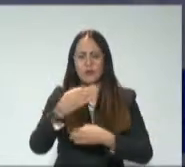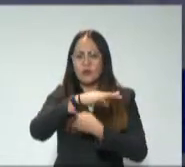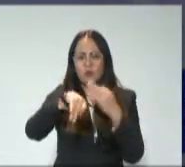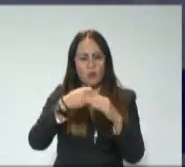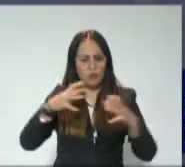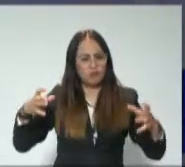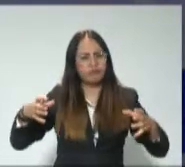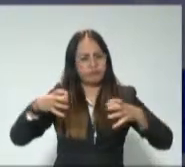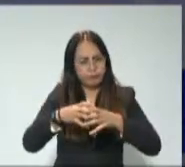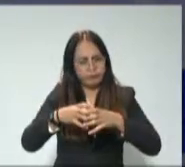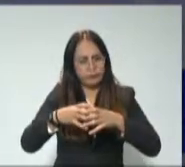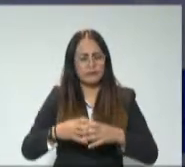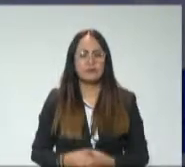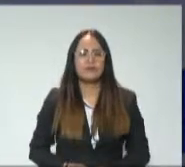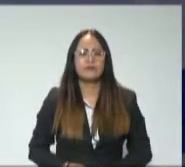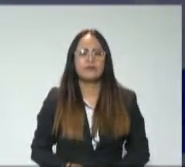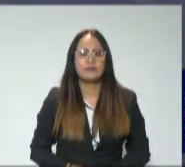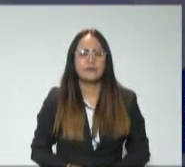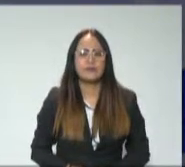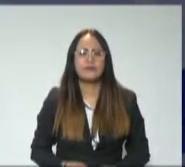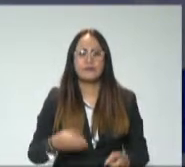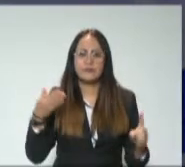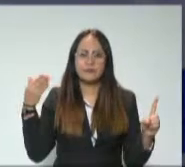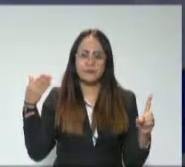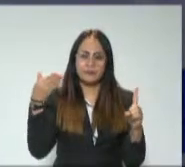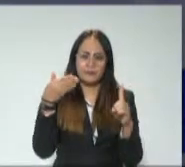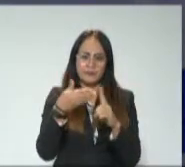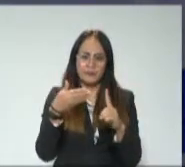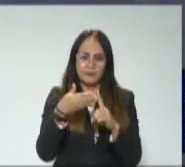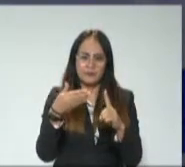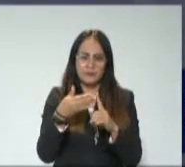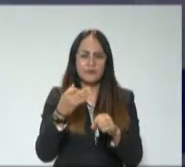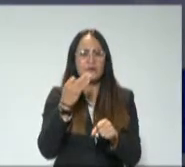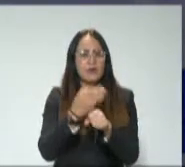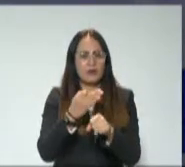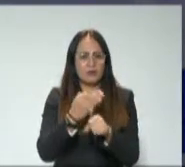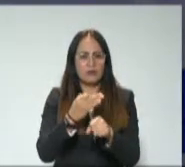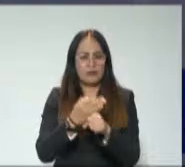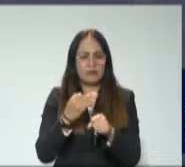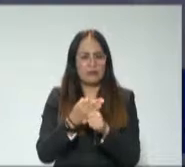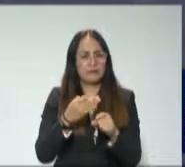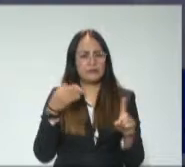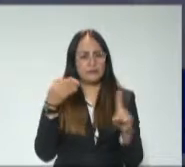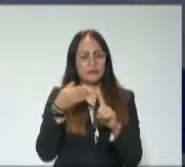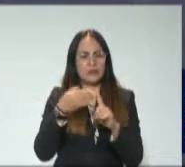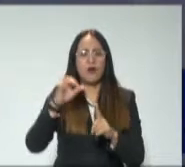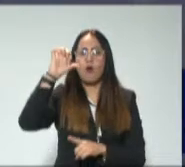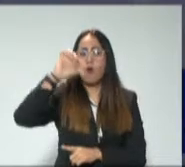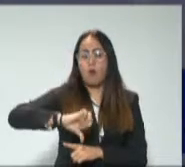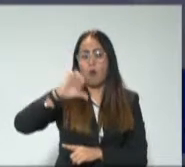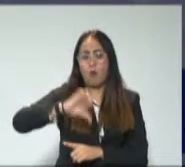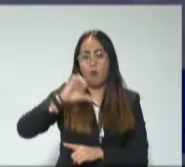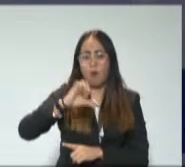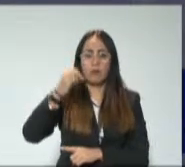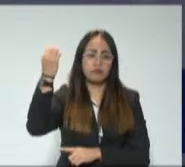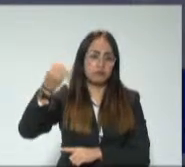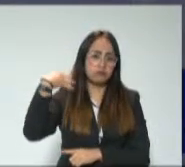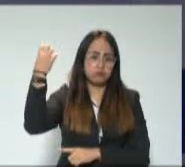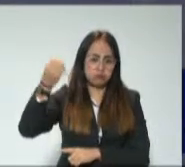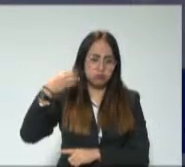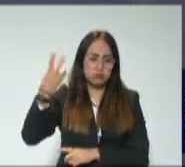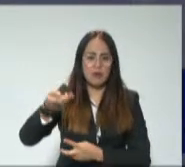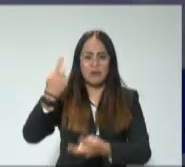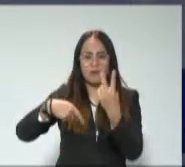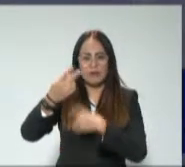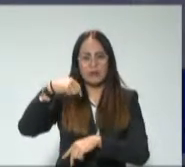parte hago hincapié a que estarán acompañando este evento de manera presencial